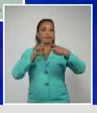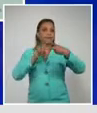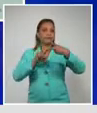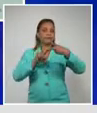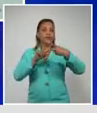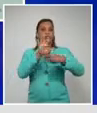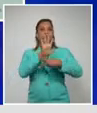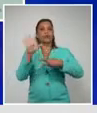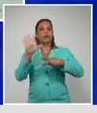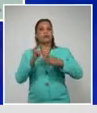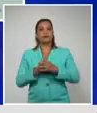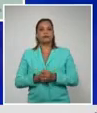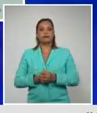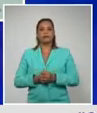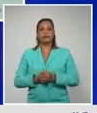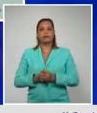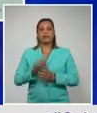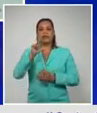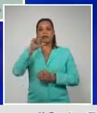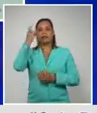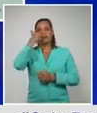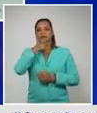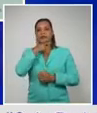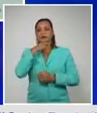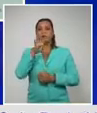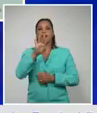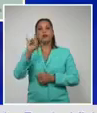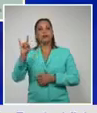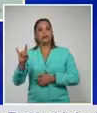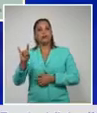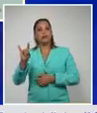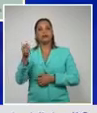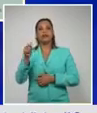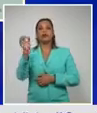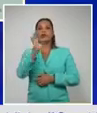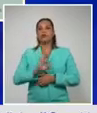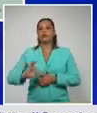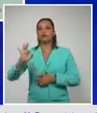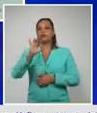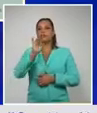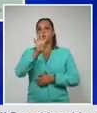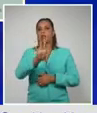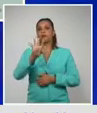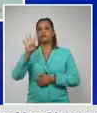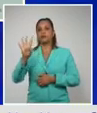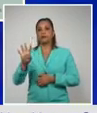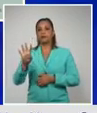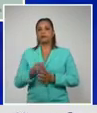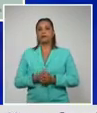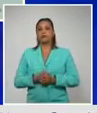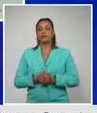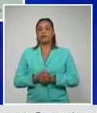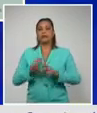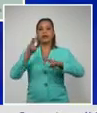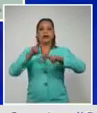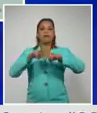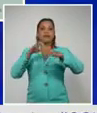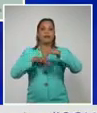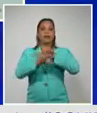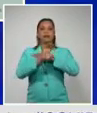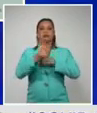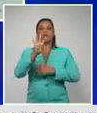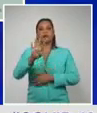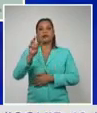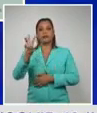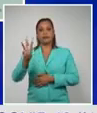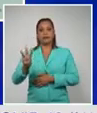55. La Lisa 49, 10 de octubre 44, Habana del Este